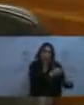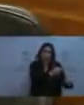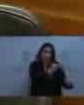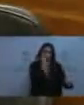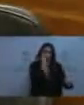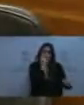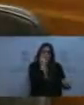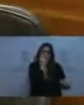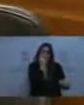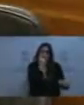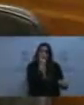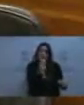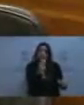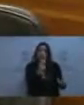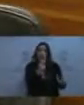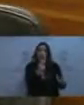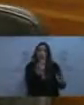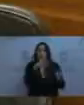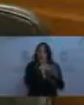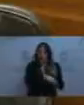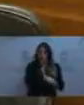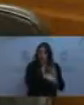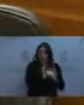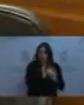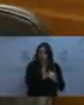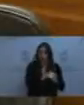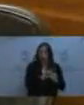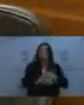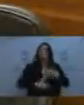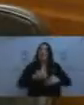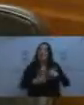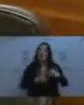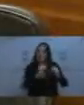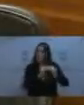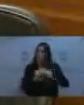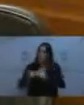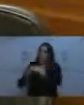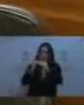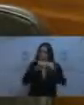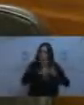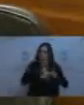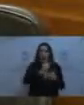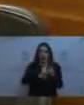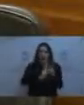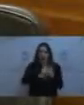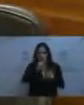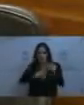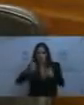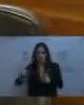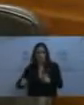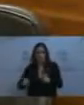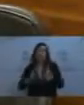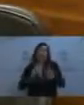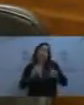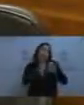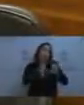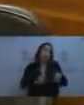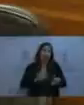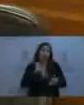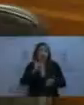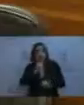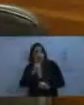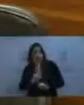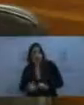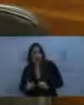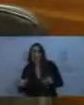su pregunta, existe normativa, existe un procedimiento homogéneo para la contratación de personal en el caso de las empresas y de las fundaciones, y